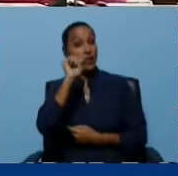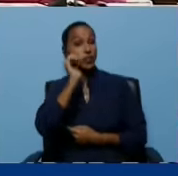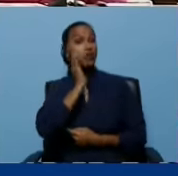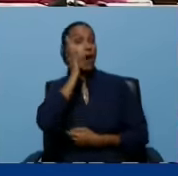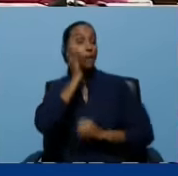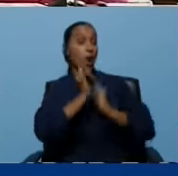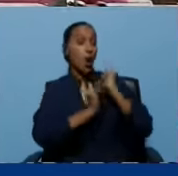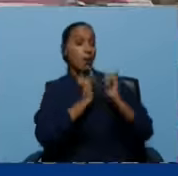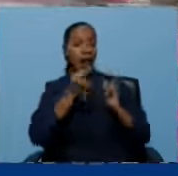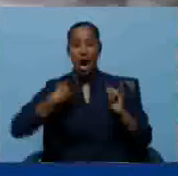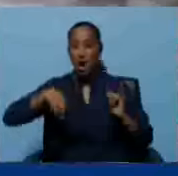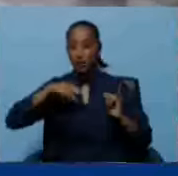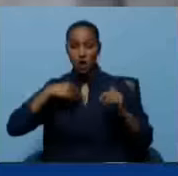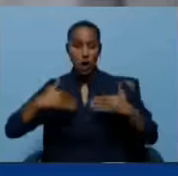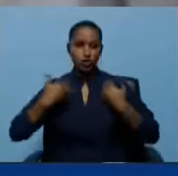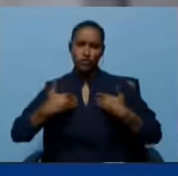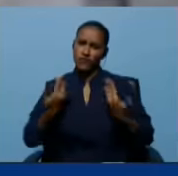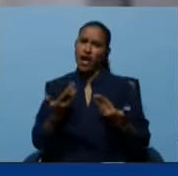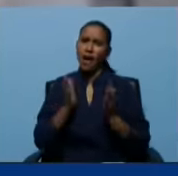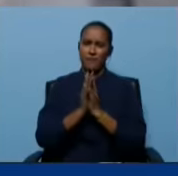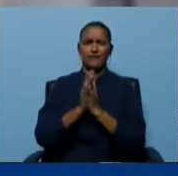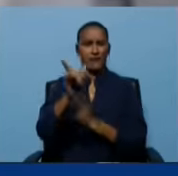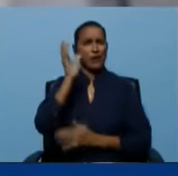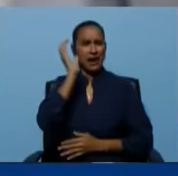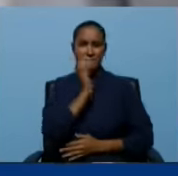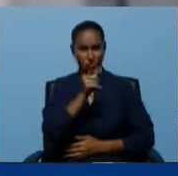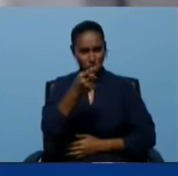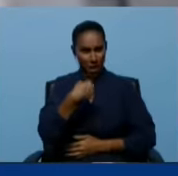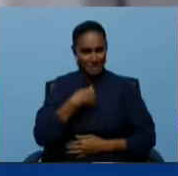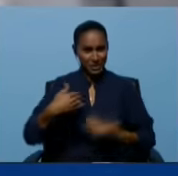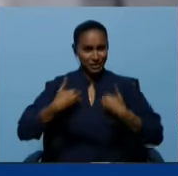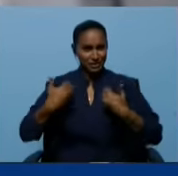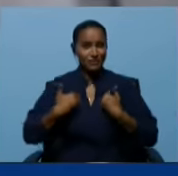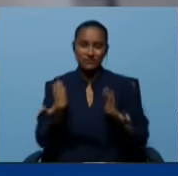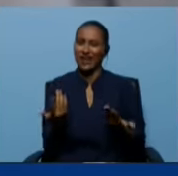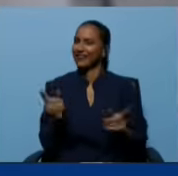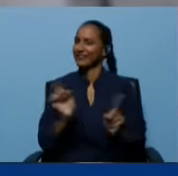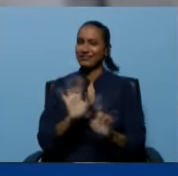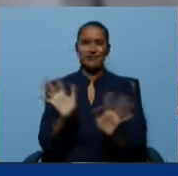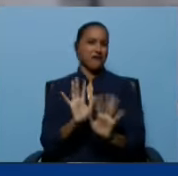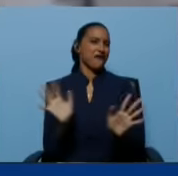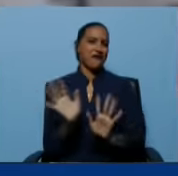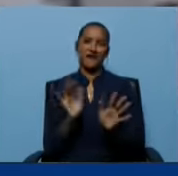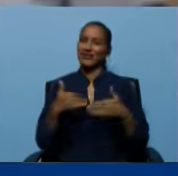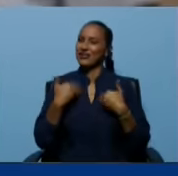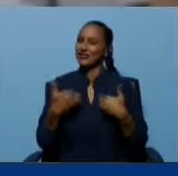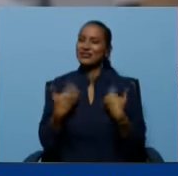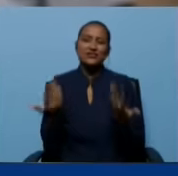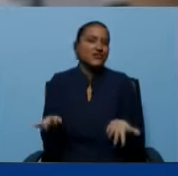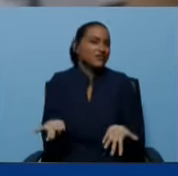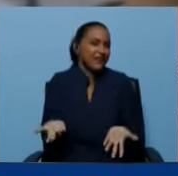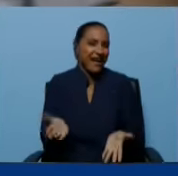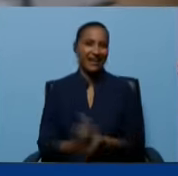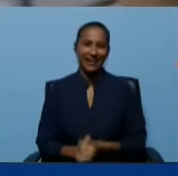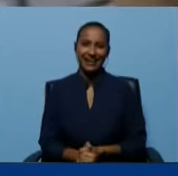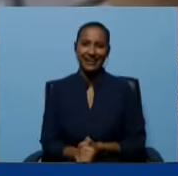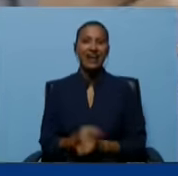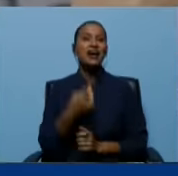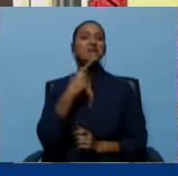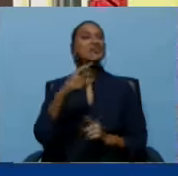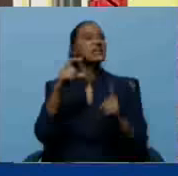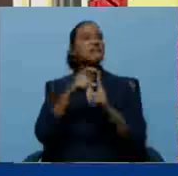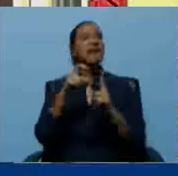No sufras por mí, Capriles. ¿Cómo es que dice el dicho? No sufra por no sé qué cosa. Hay un